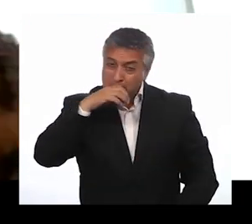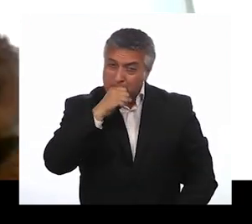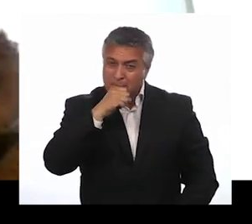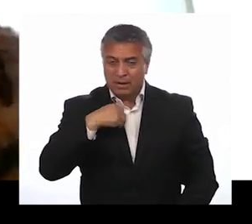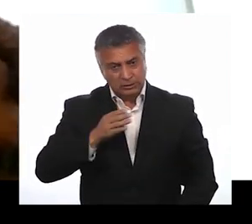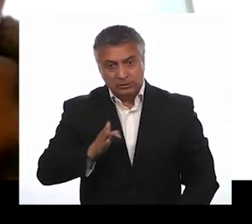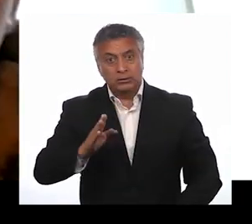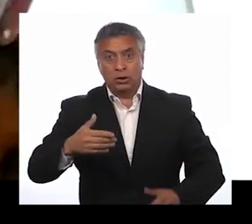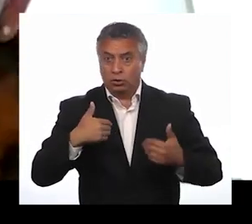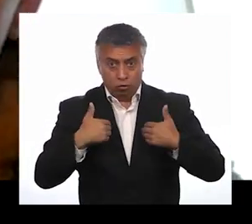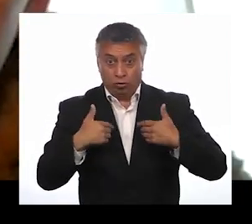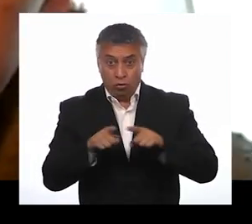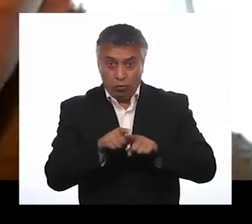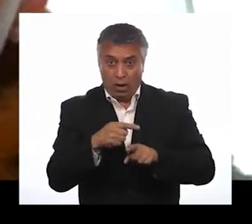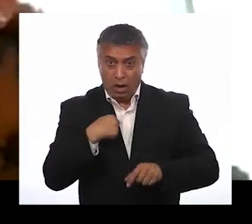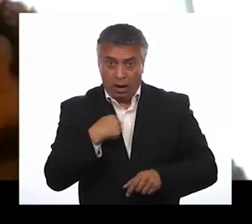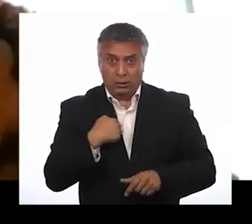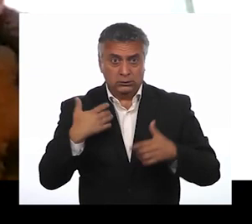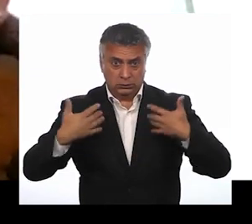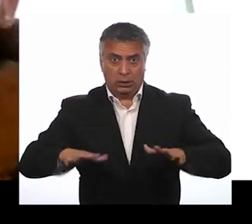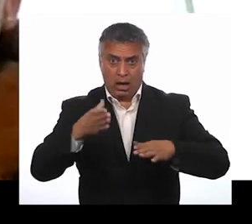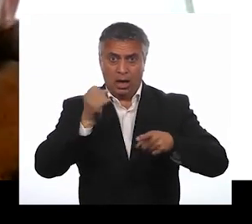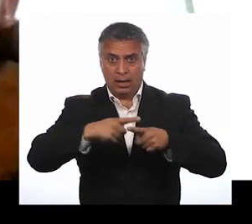aguantarlo, soportar todo lo que yo viví,